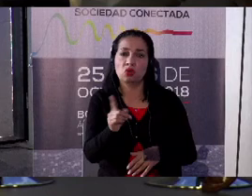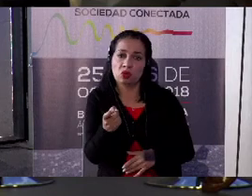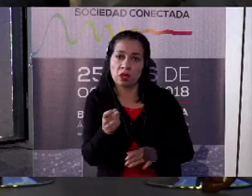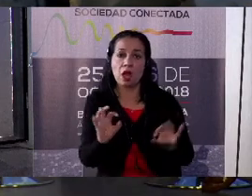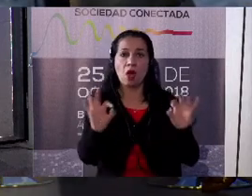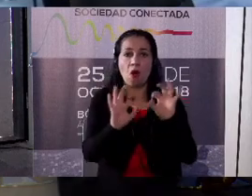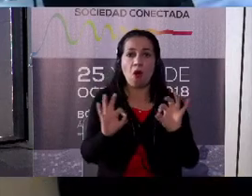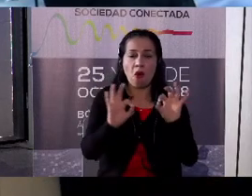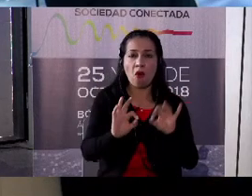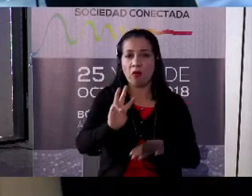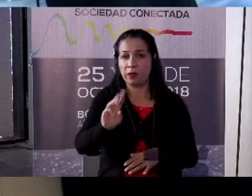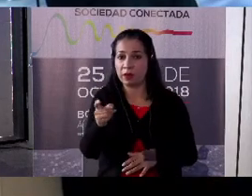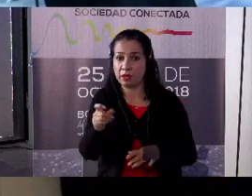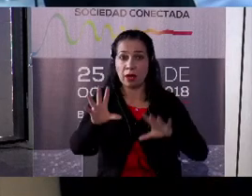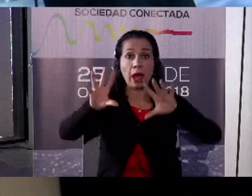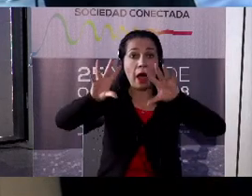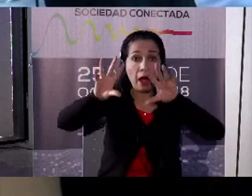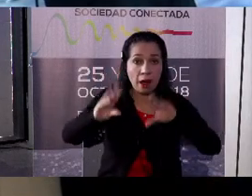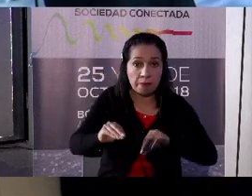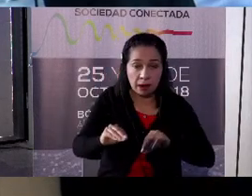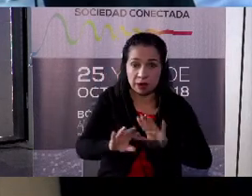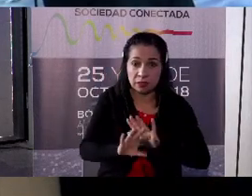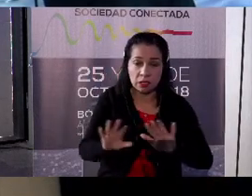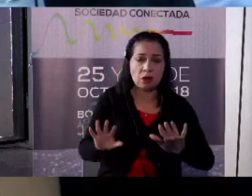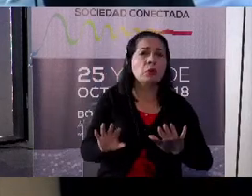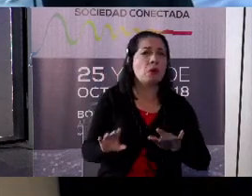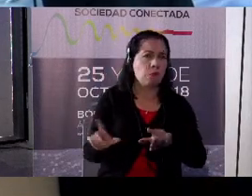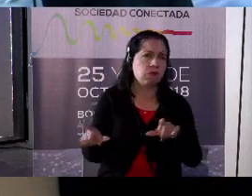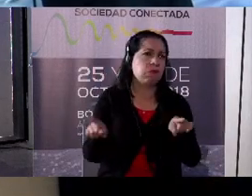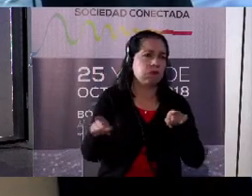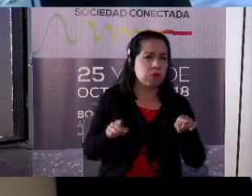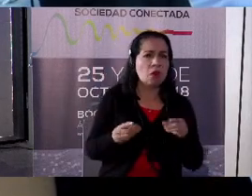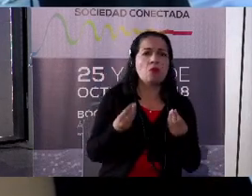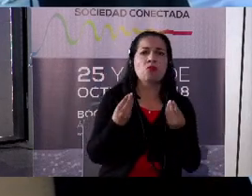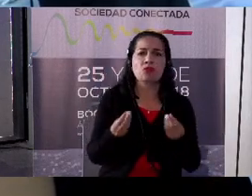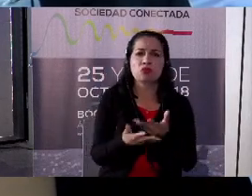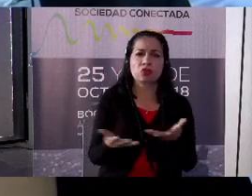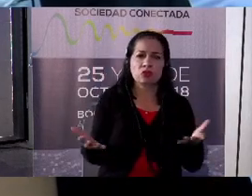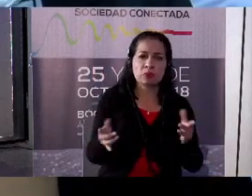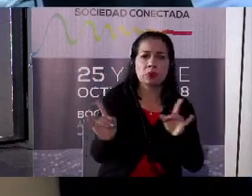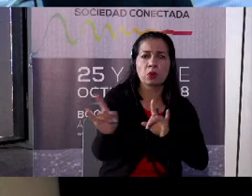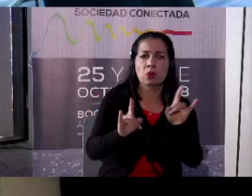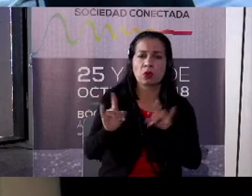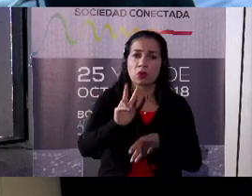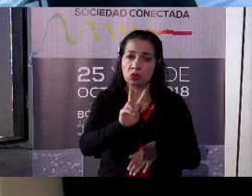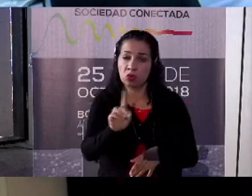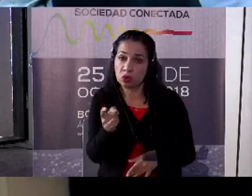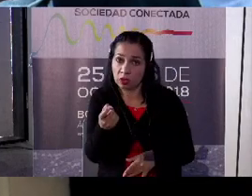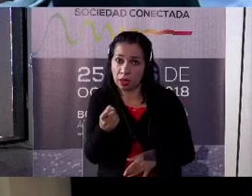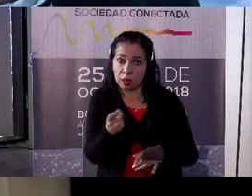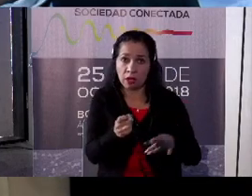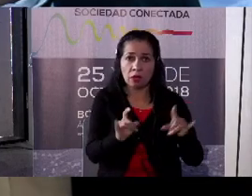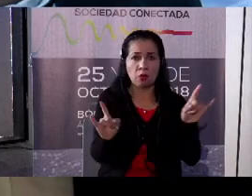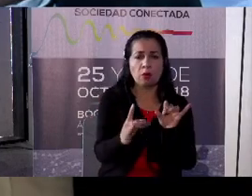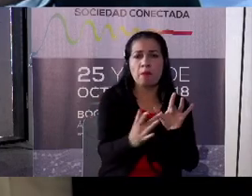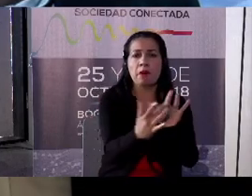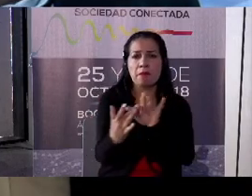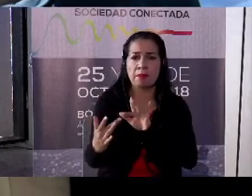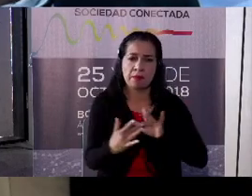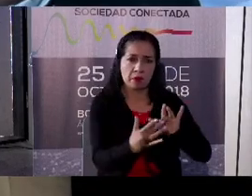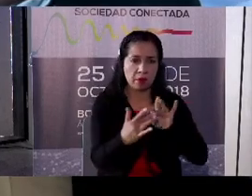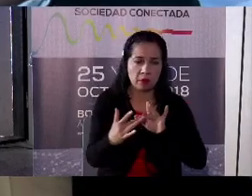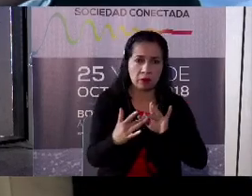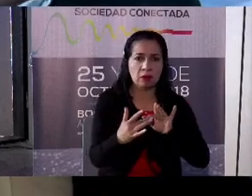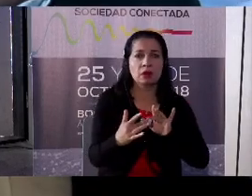que todavía soportan muchos dispositivos conectados en 2g Y si digamos y todavía la voz se puede llevar por